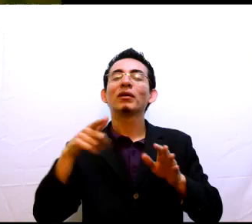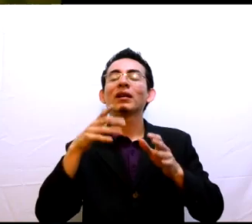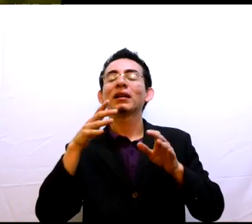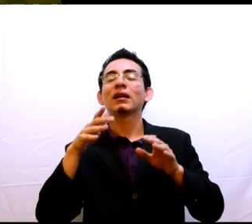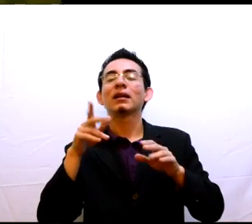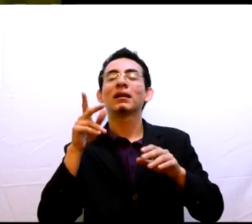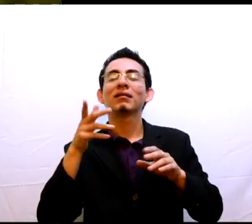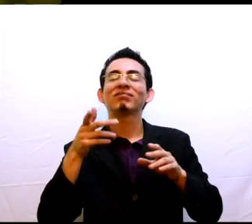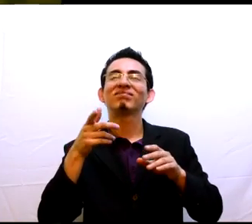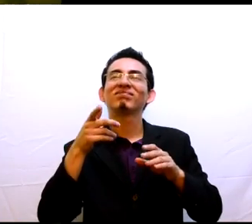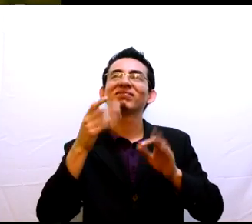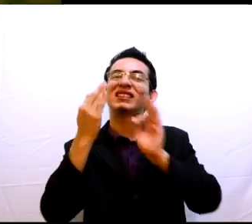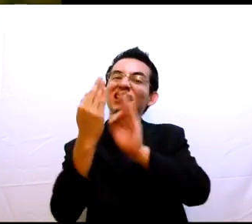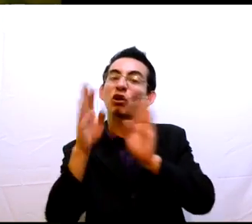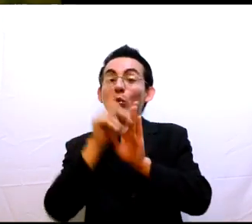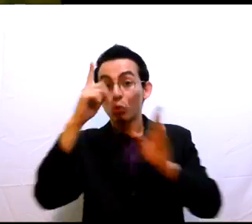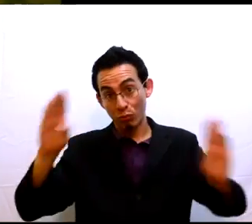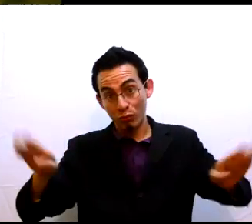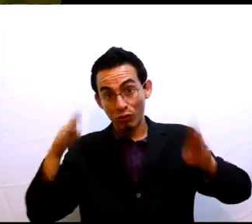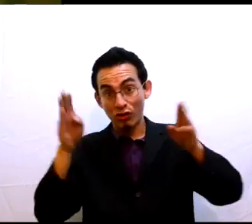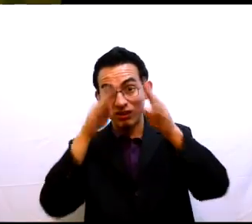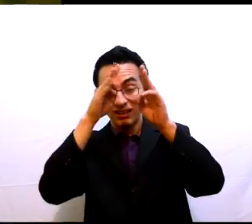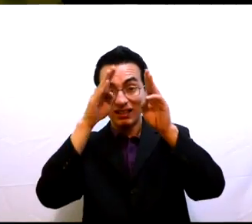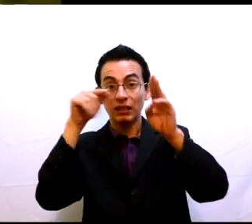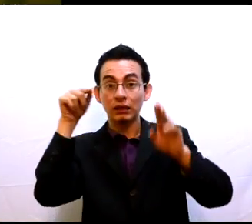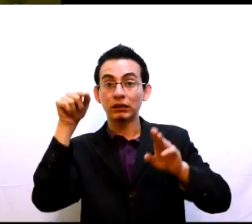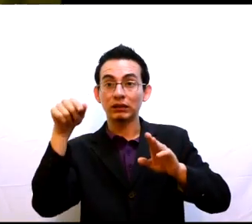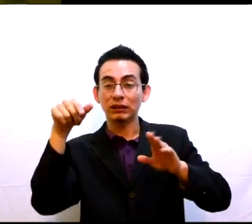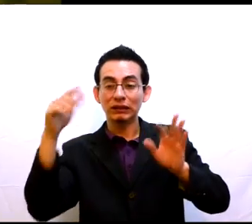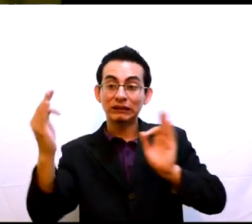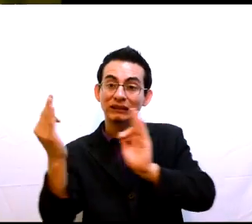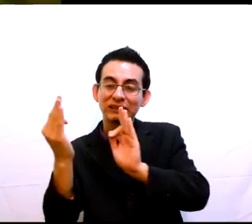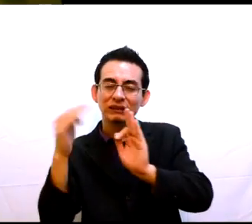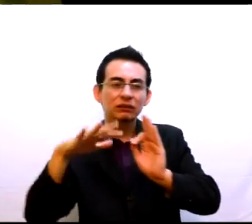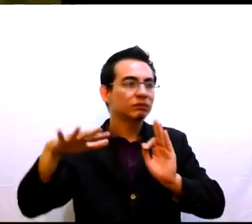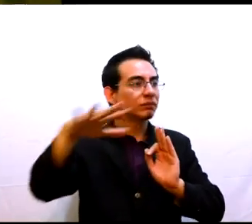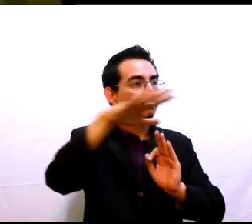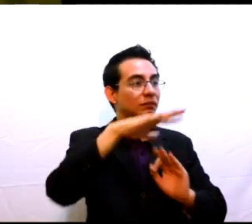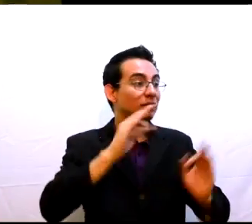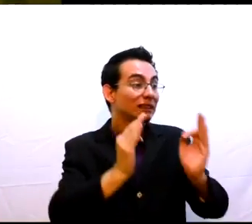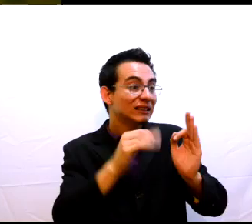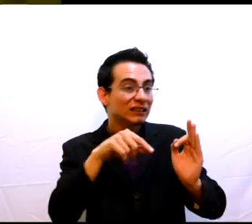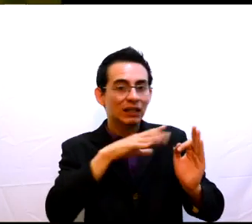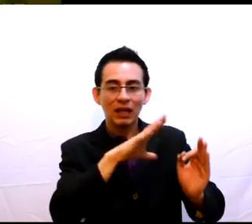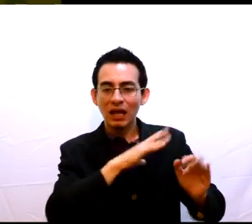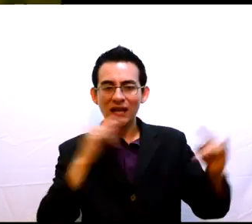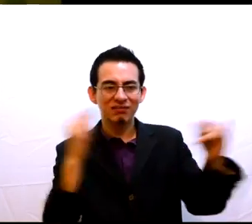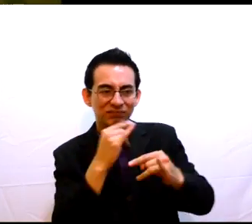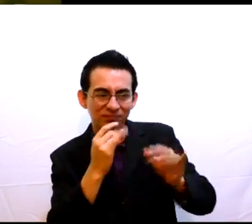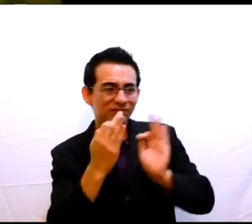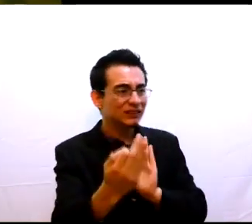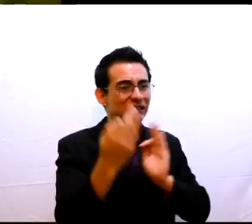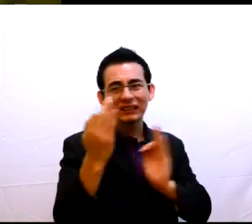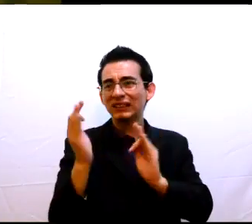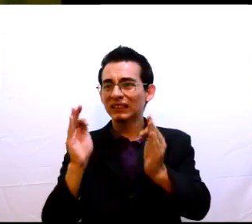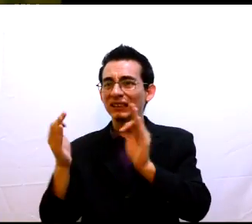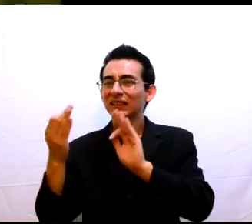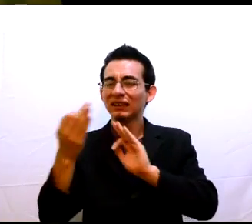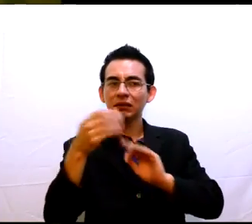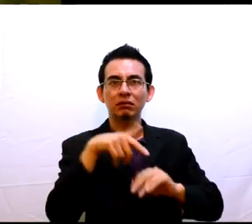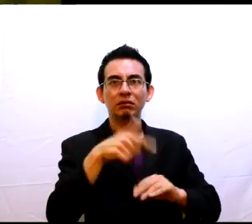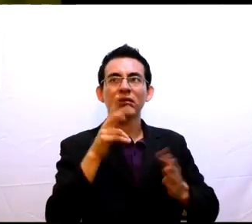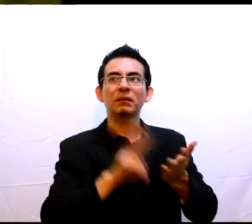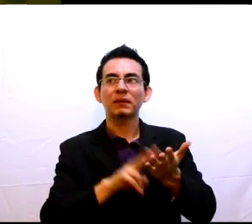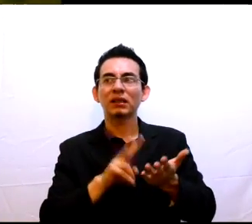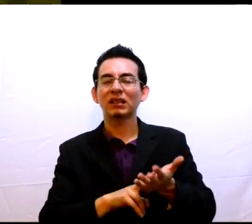que se ve toda la ciudad es impresionante ese terreno vale una buena lana pero yo dije yo o sea yo esto es algo